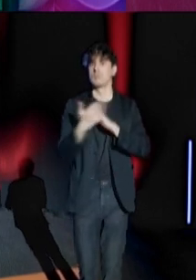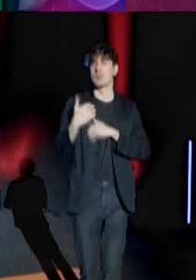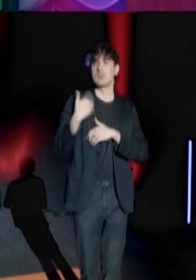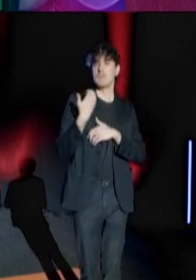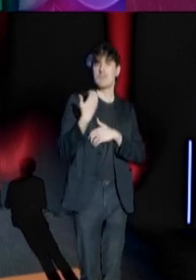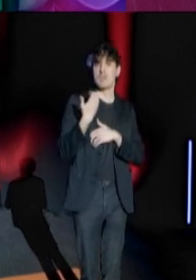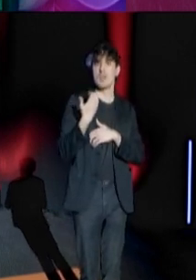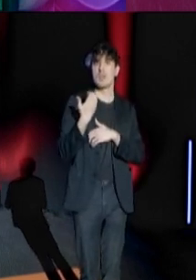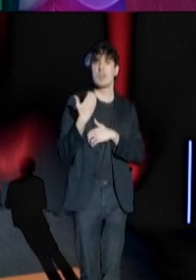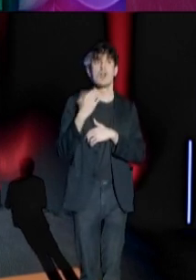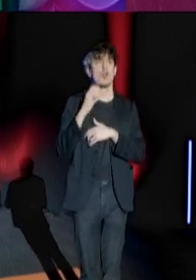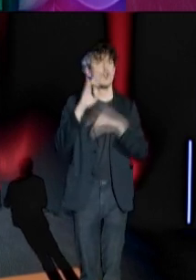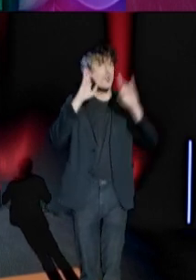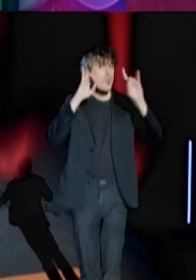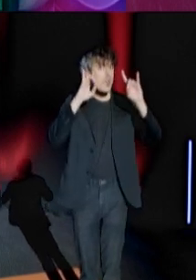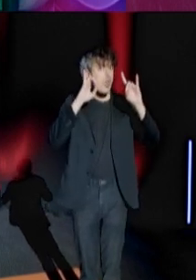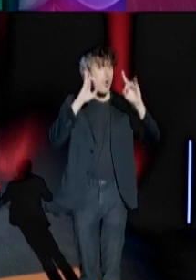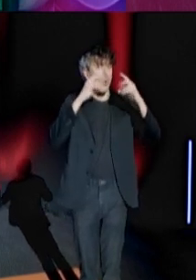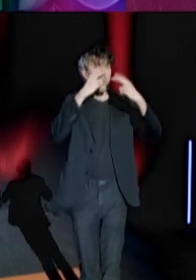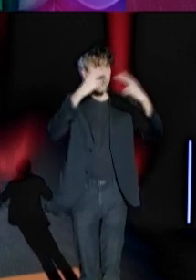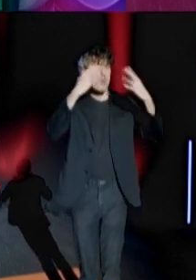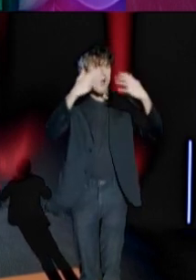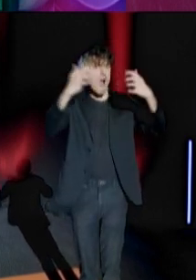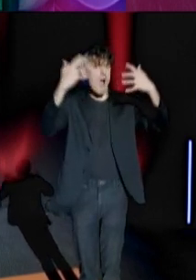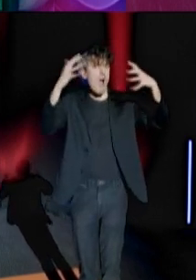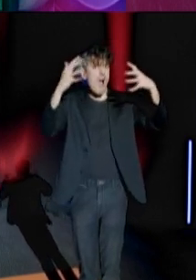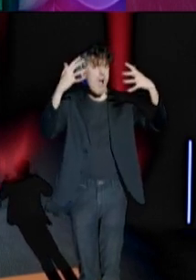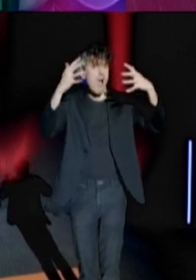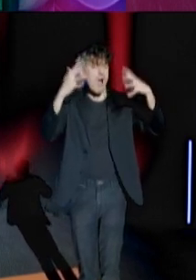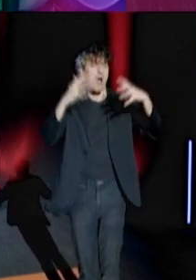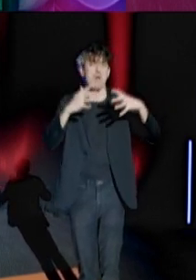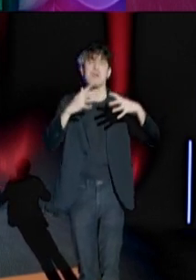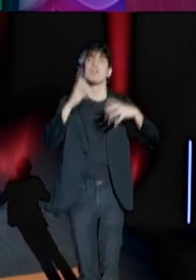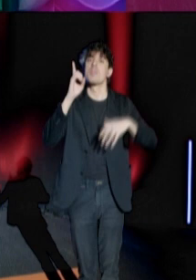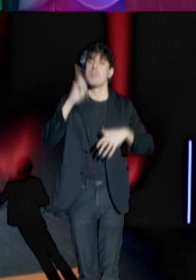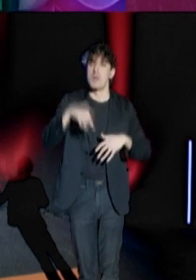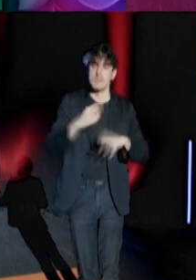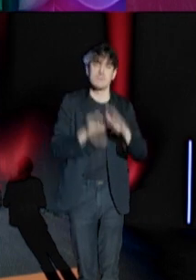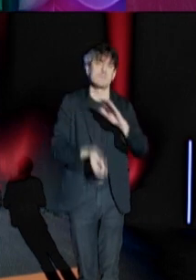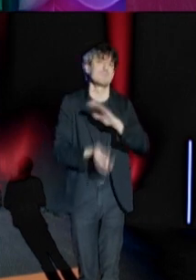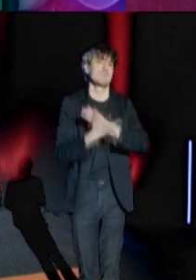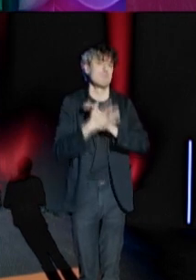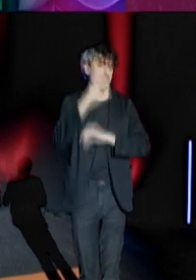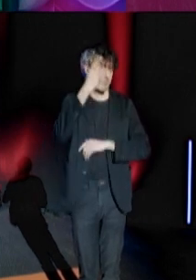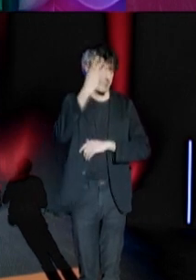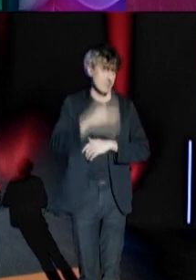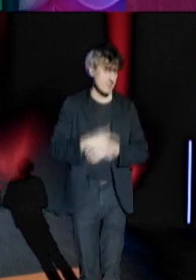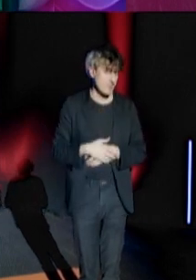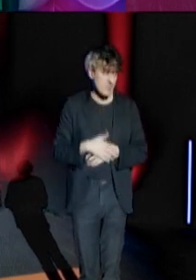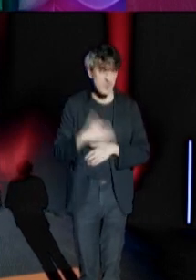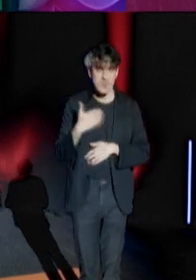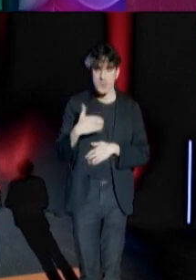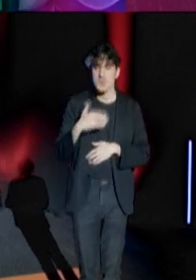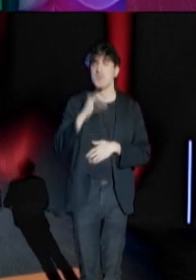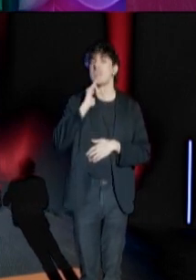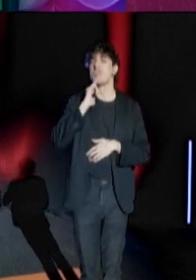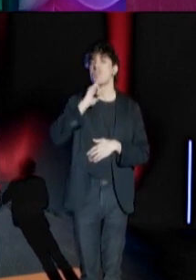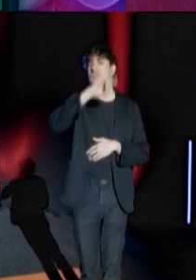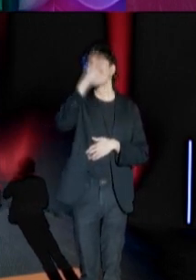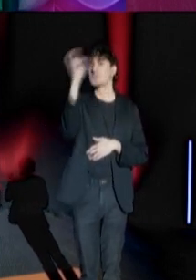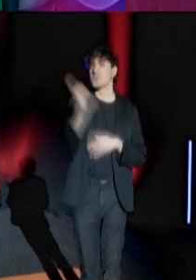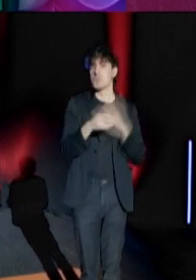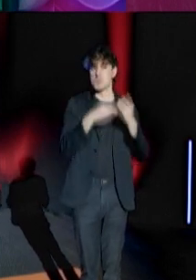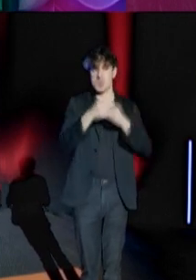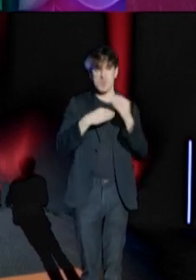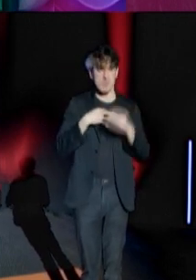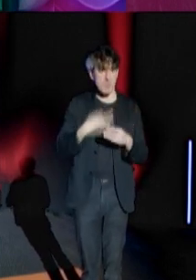decir haceros una idea lo que estamos desarrollando con media pro y las posibilidades que esto conlleva es decir las posibilidades de utilizar multiidioma narración en diferentes